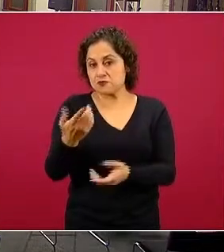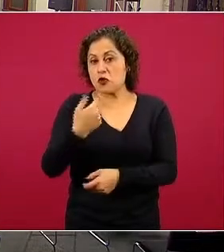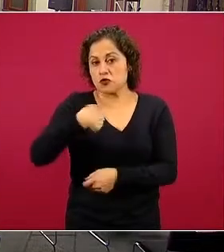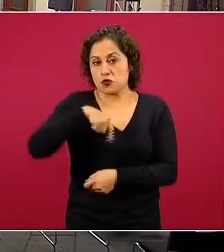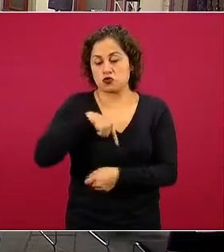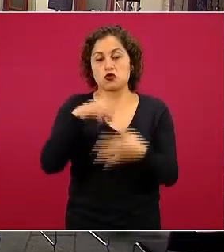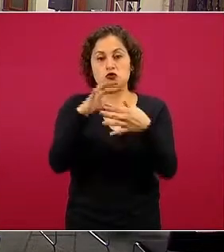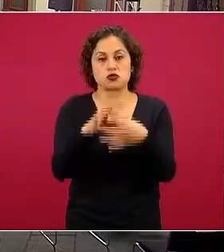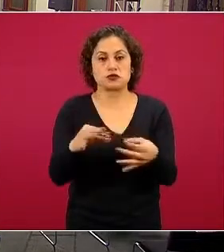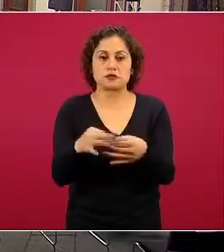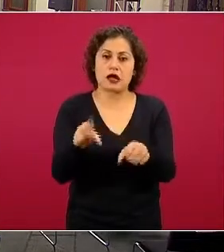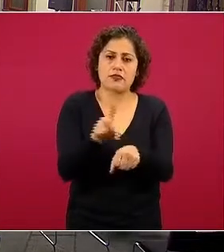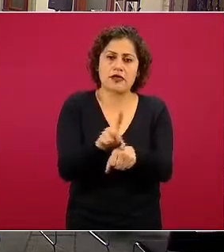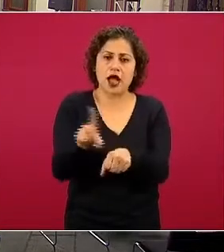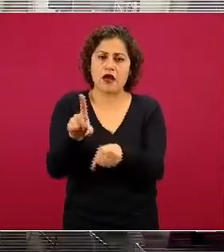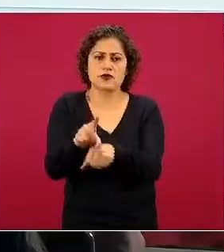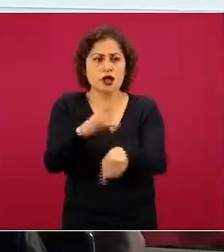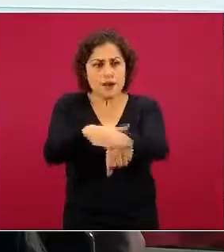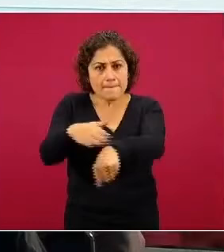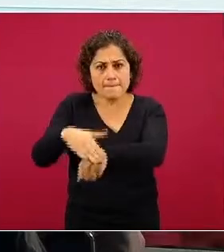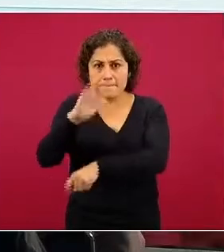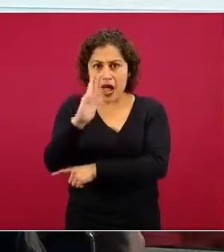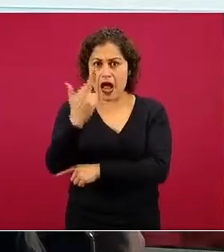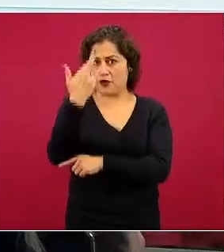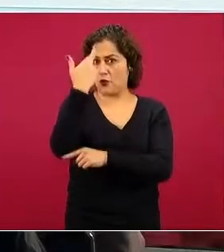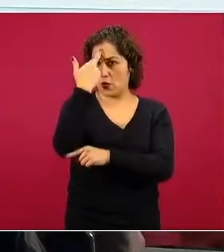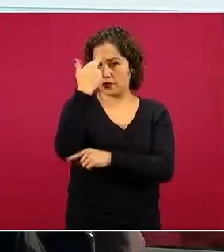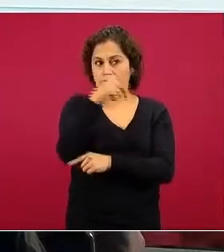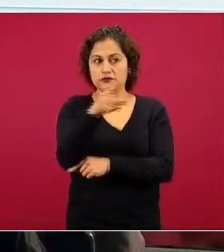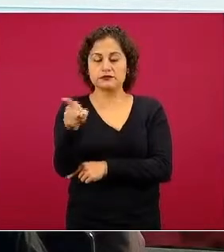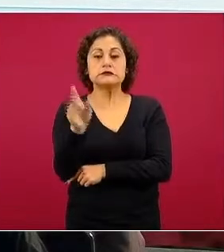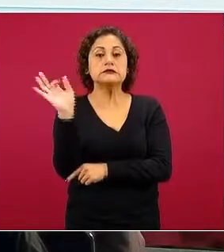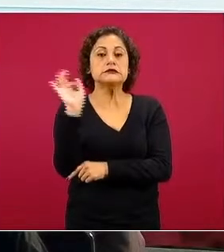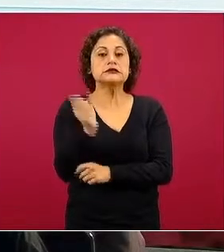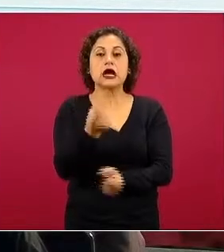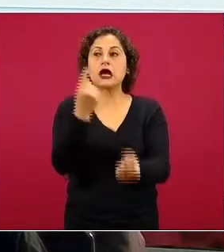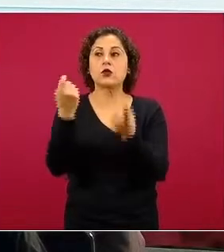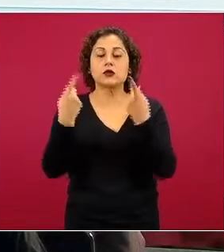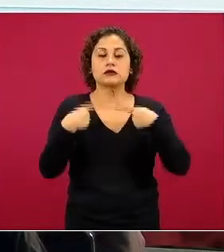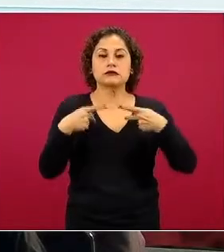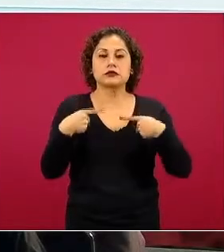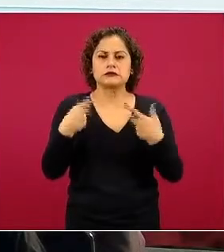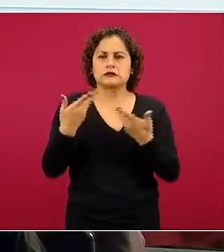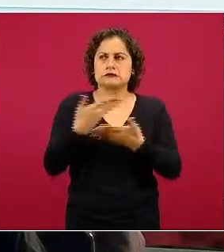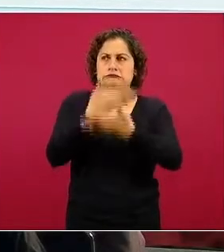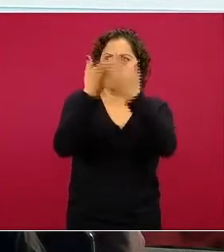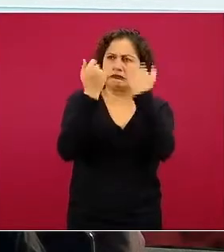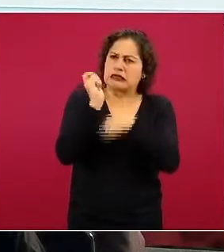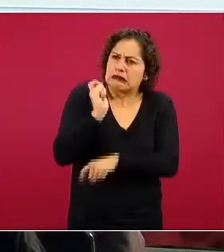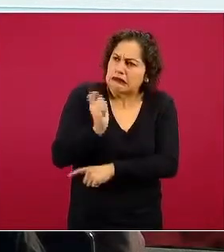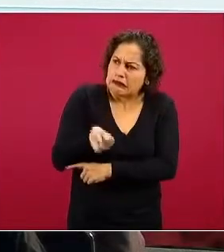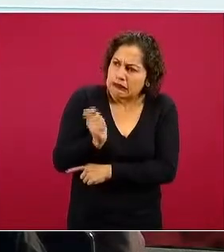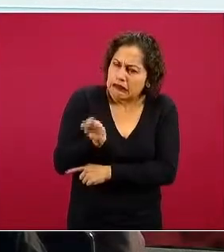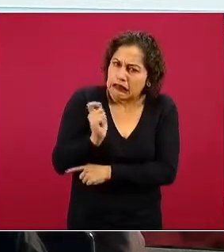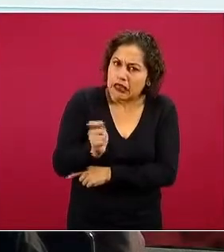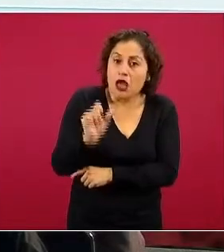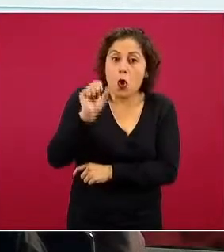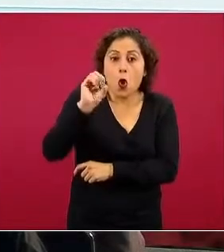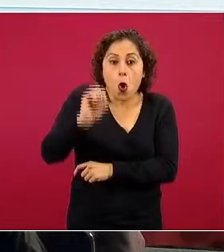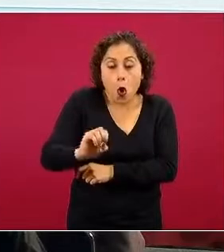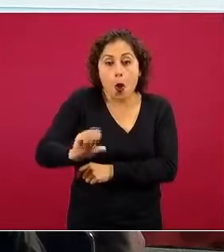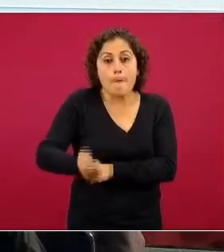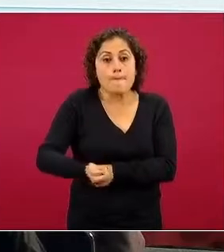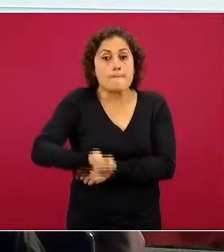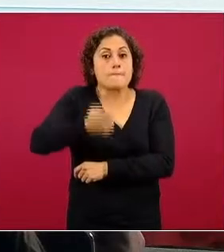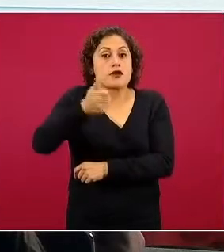cada día a qué se refiere, por si alguna persona no lo sabe o es la primera vez que nos escucha